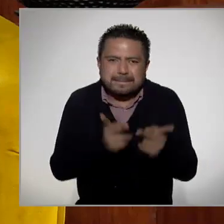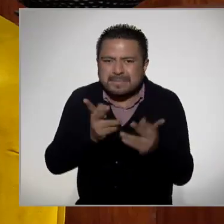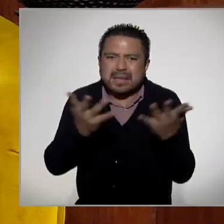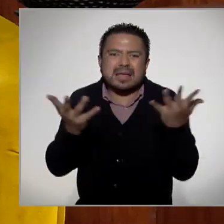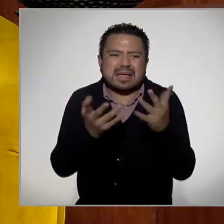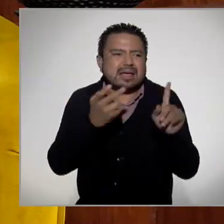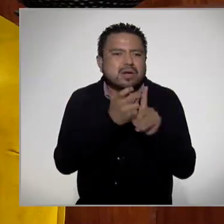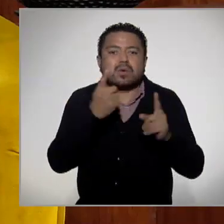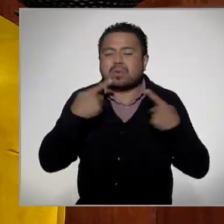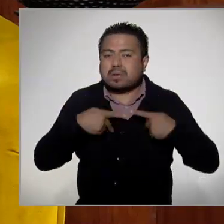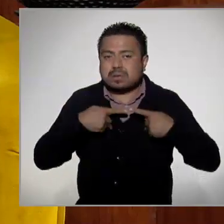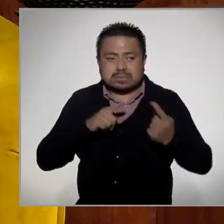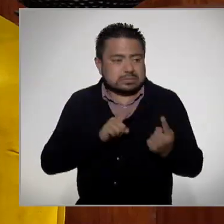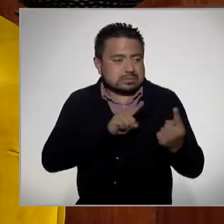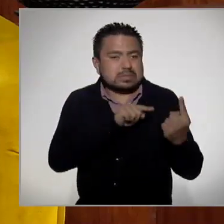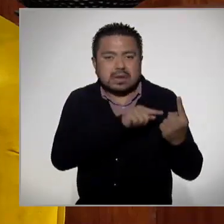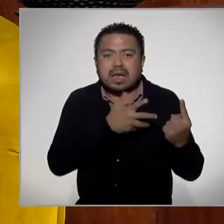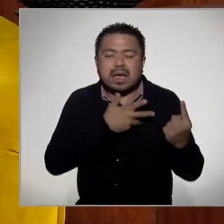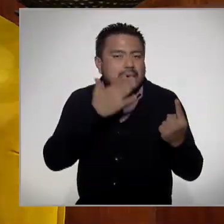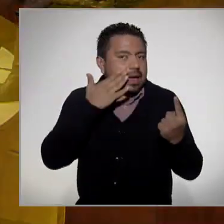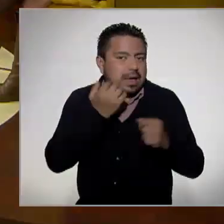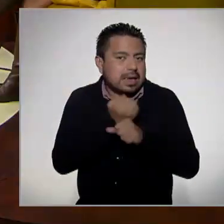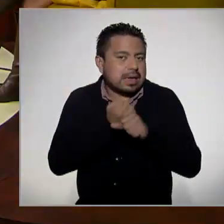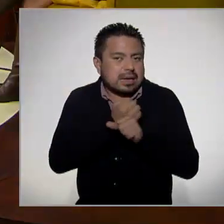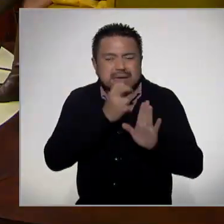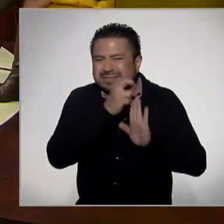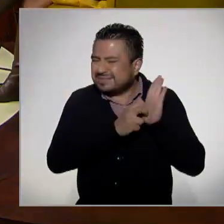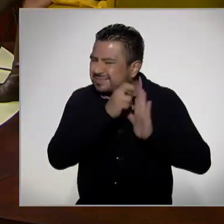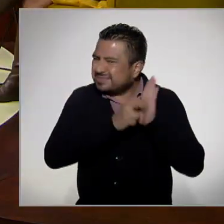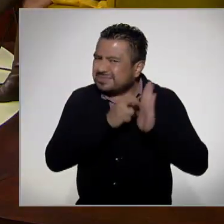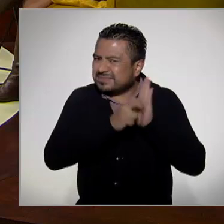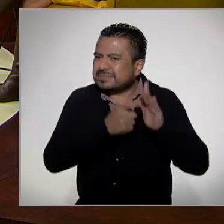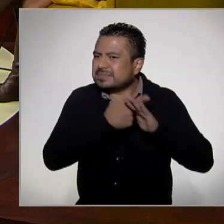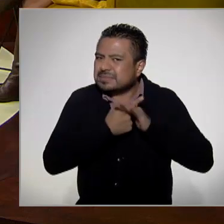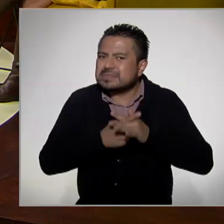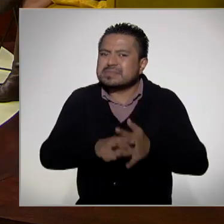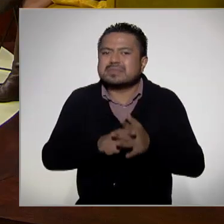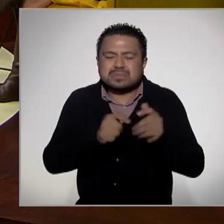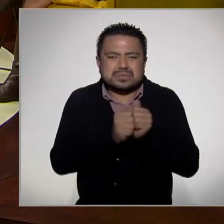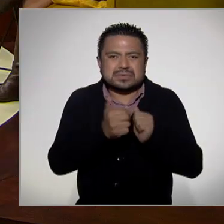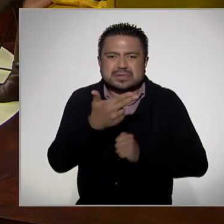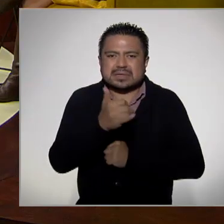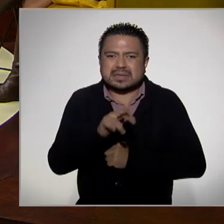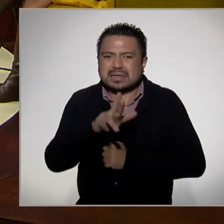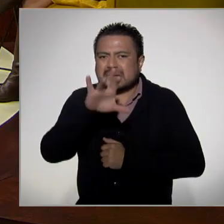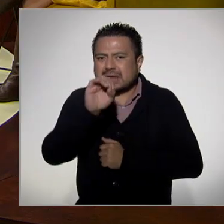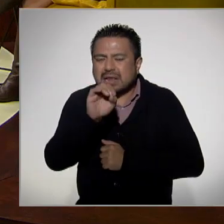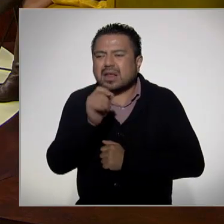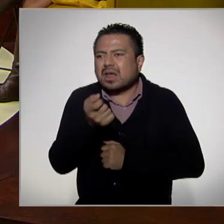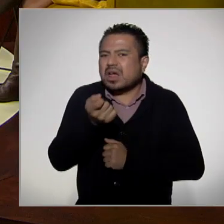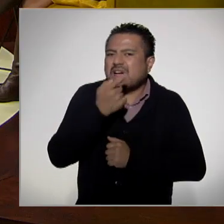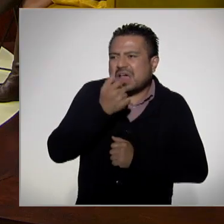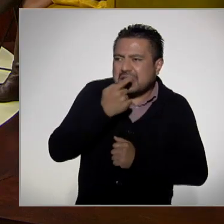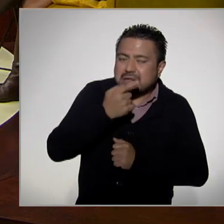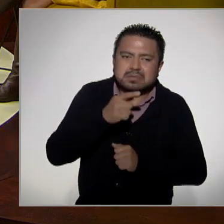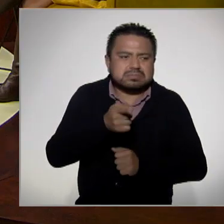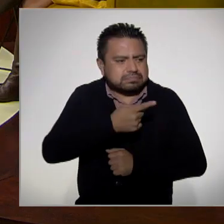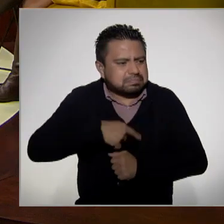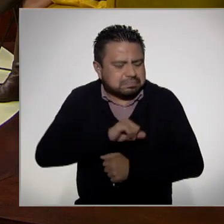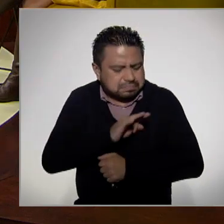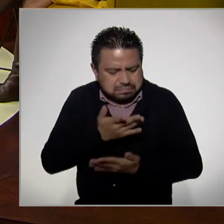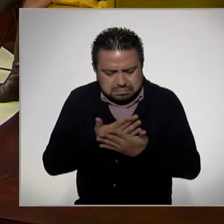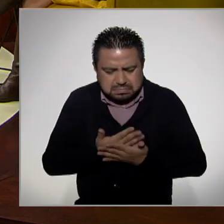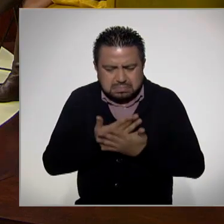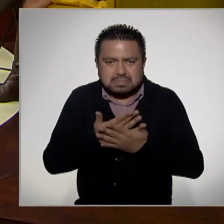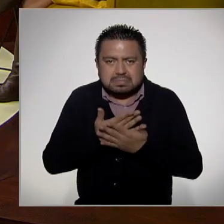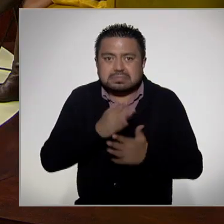cuando una persona tiene anemia la causa está corregida y empieza con el hierro ya sea vía oral o no espera que la